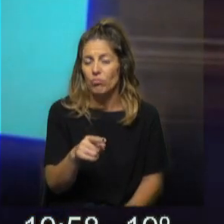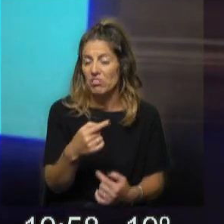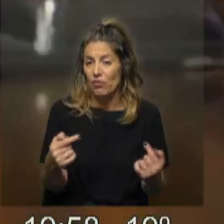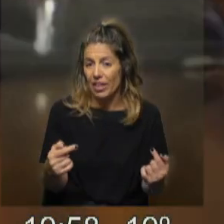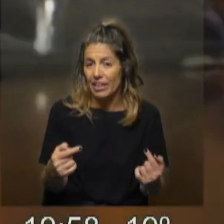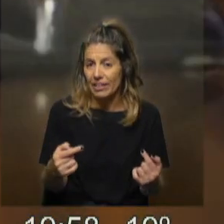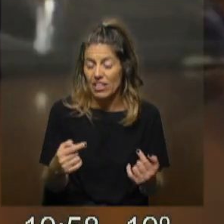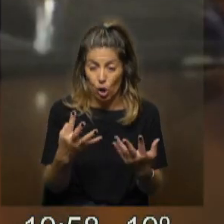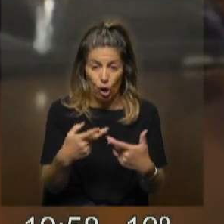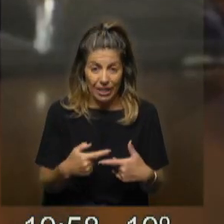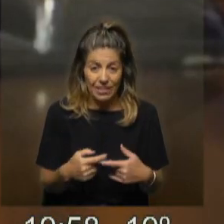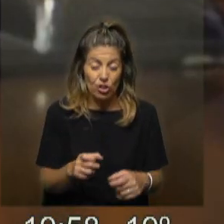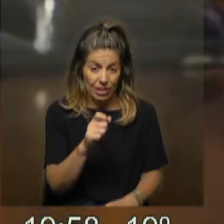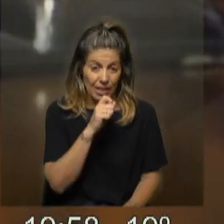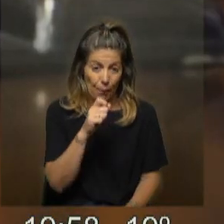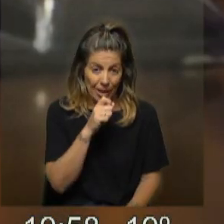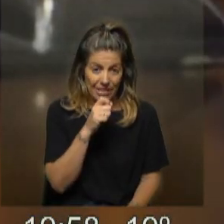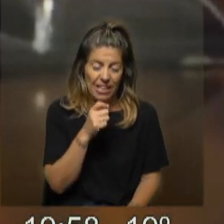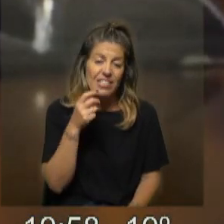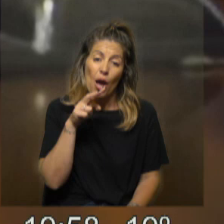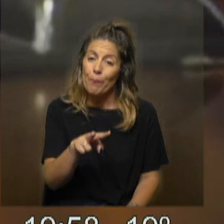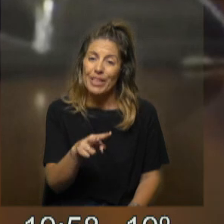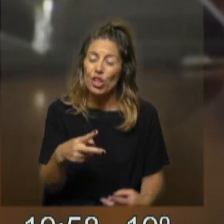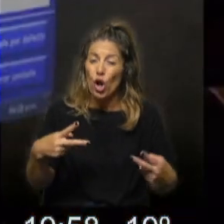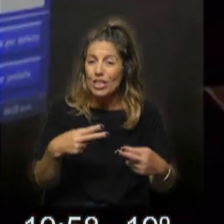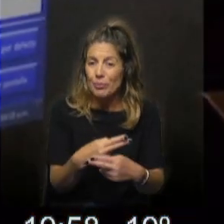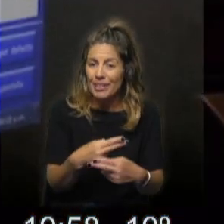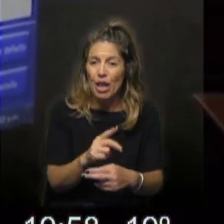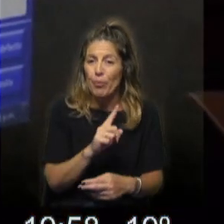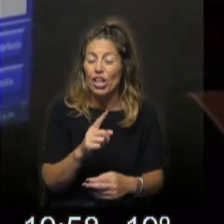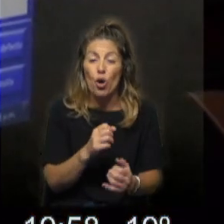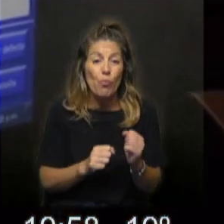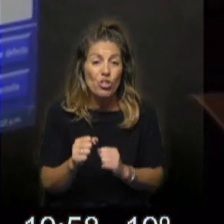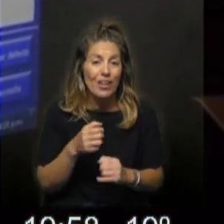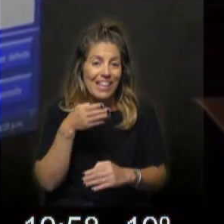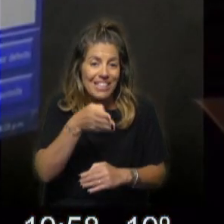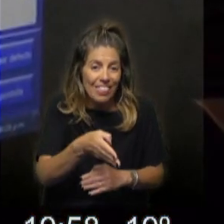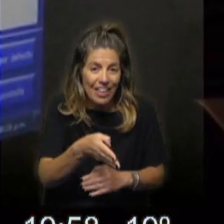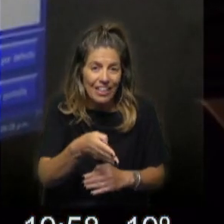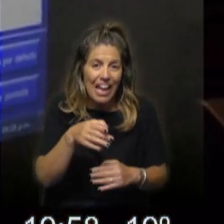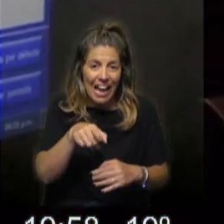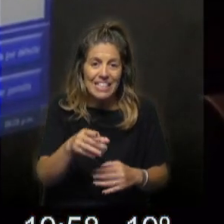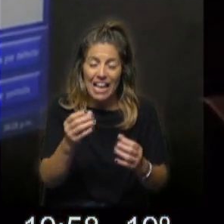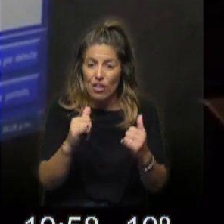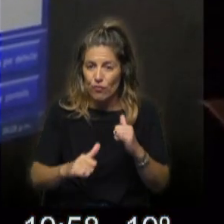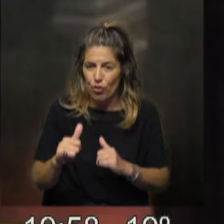organizaciones de sociedad civil y de prensa, se han visto bastante limitadas porque no tienen la posibilidad de acceder a esos